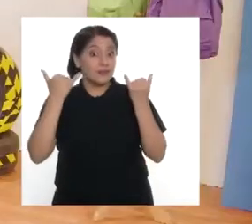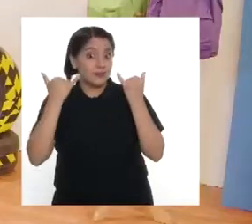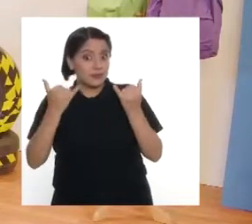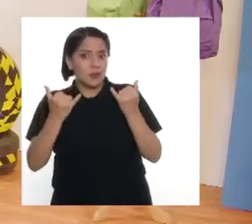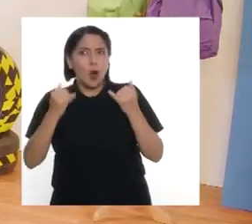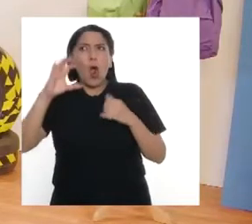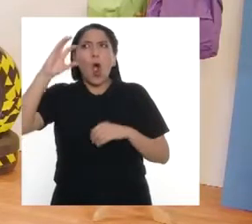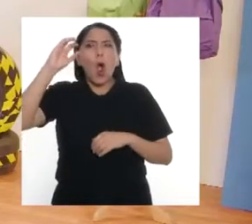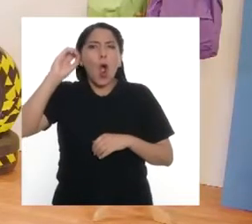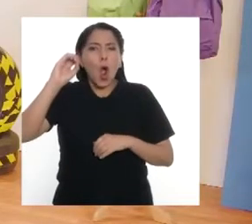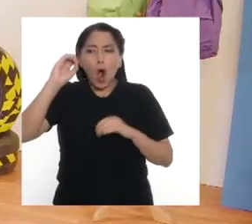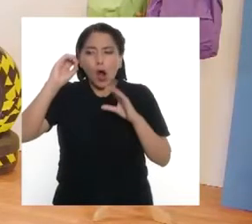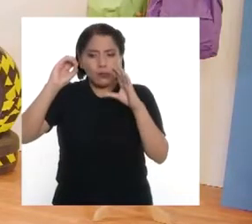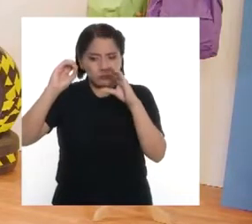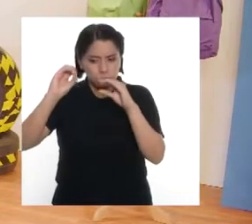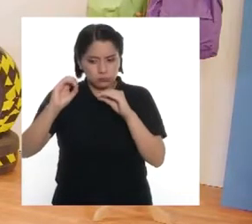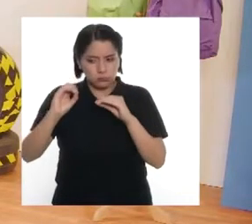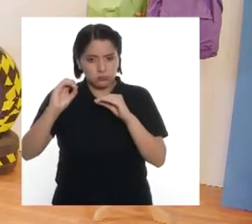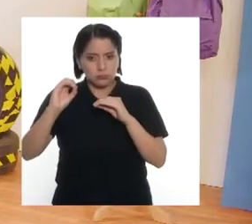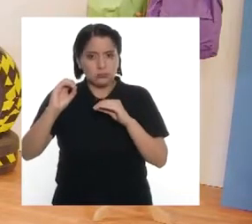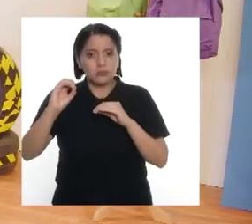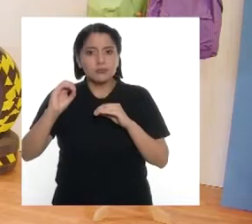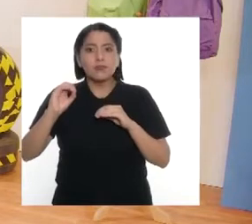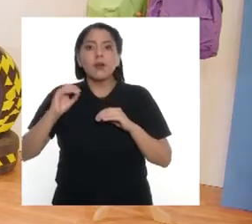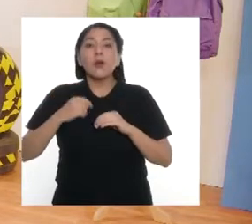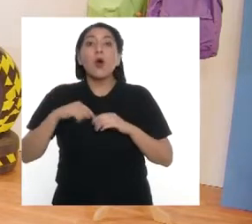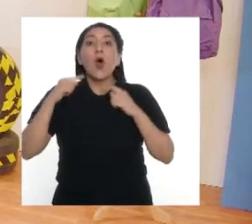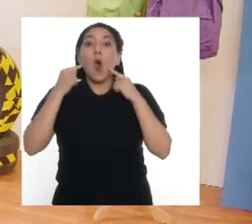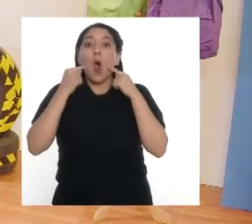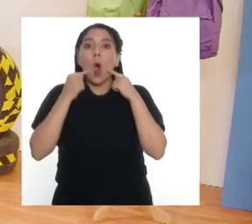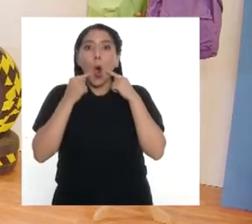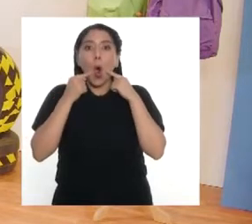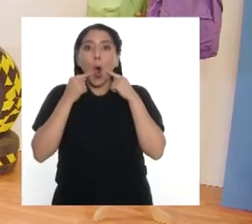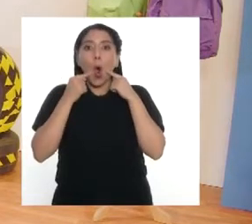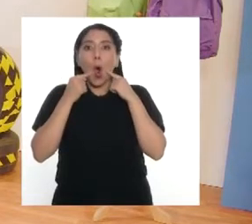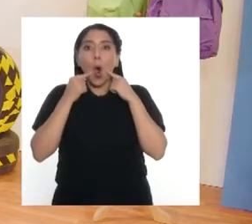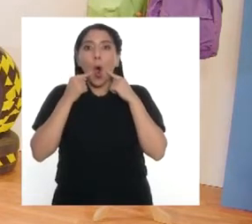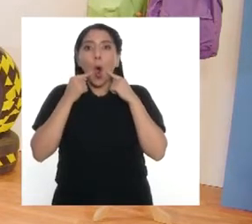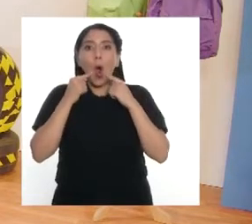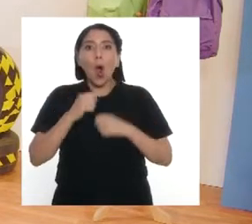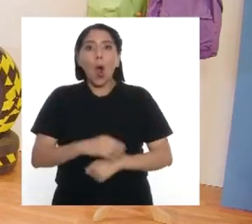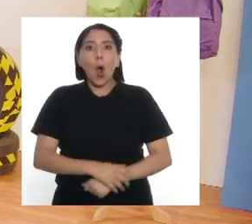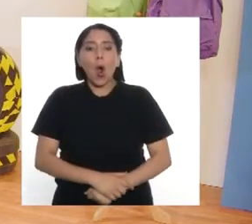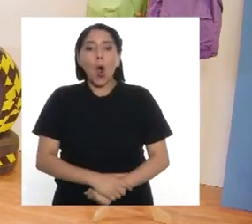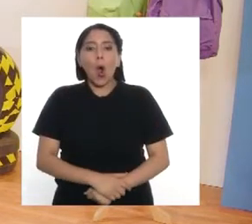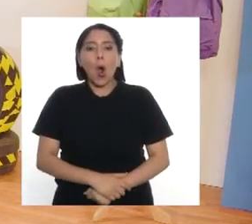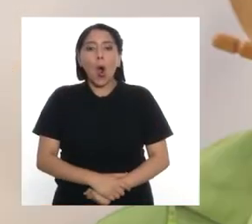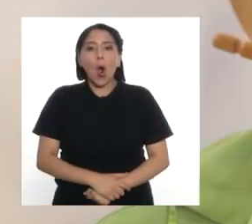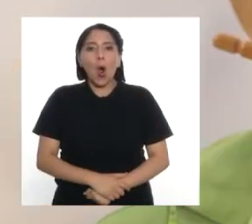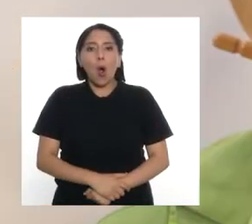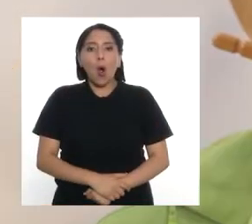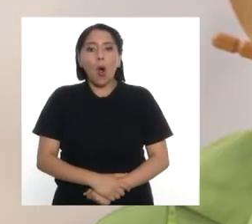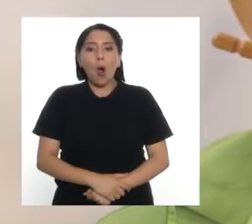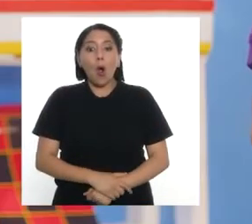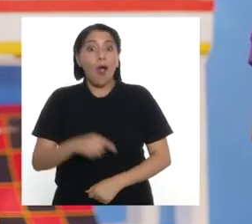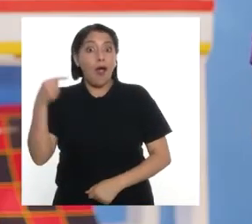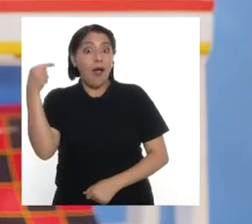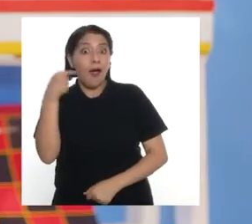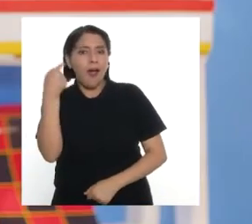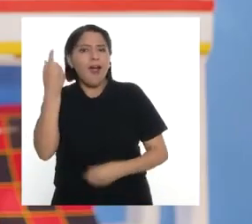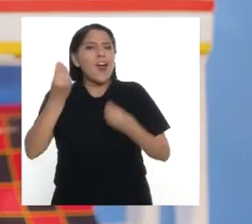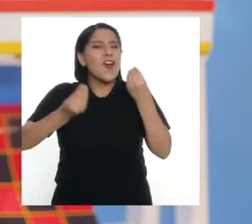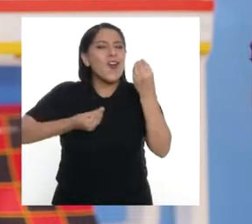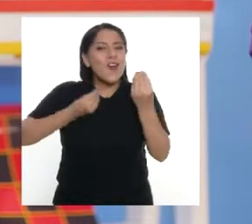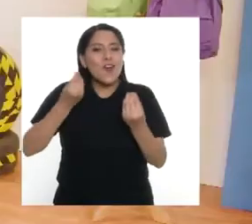Ahora, dejamos de hacer el sonido con la voz, pero dejamos la boca en la posición así, O, de la O. De esa